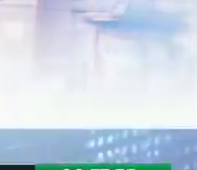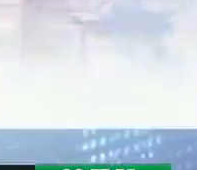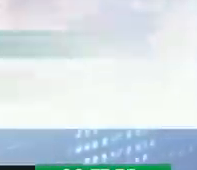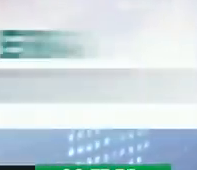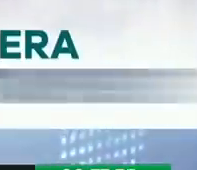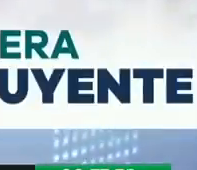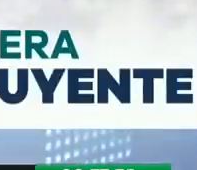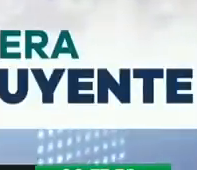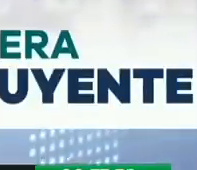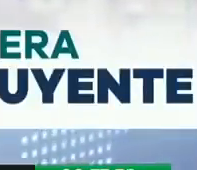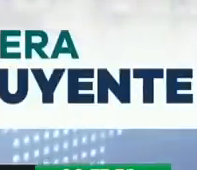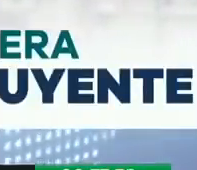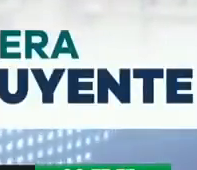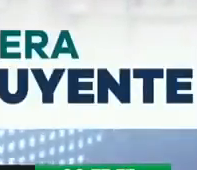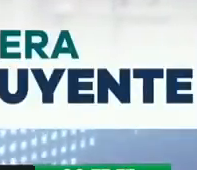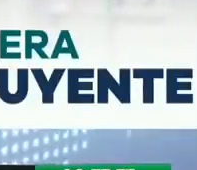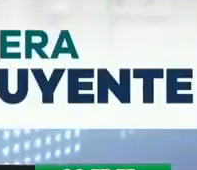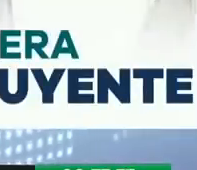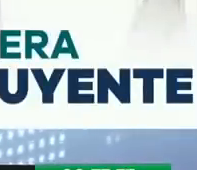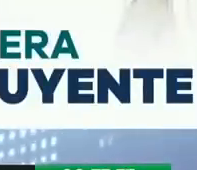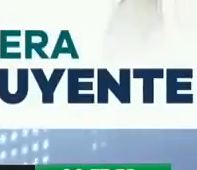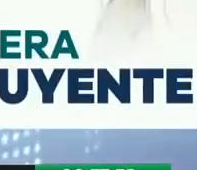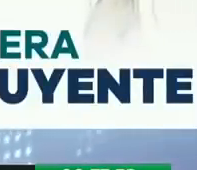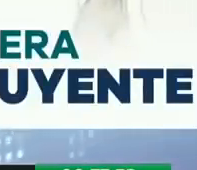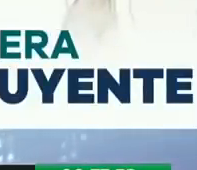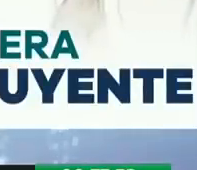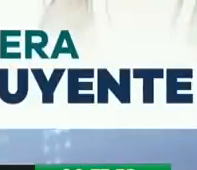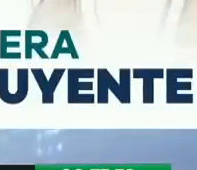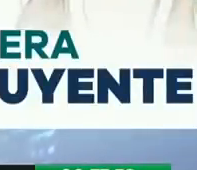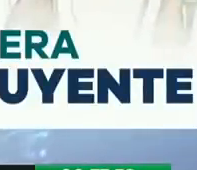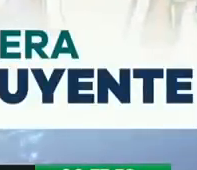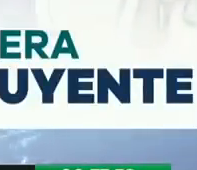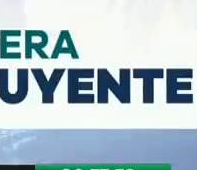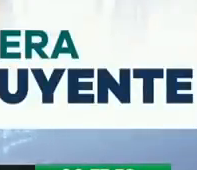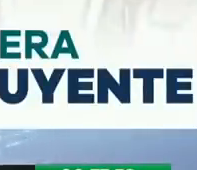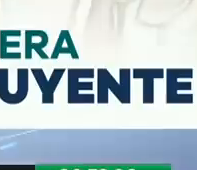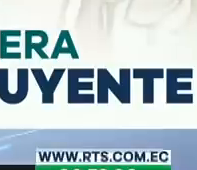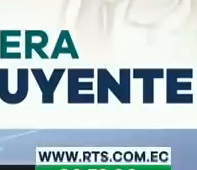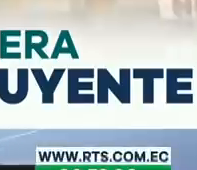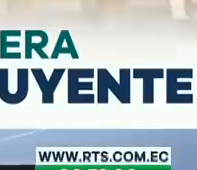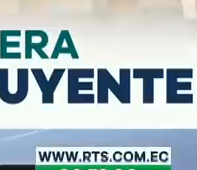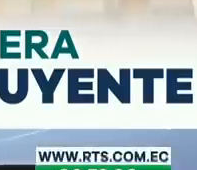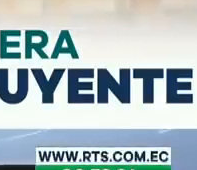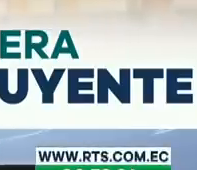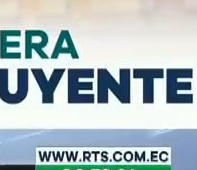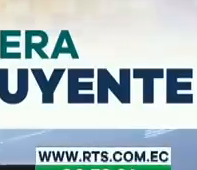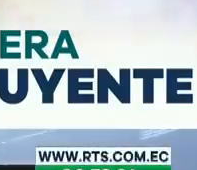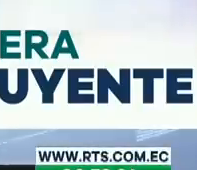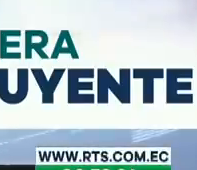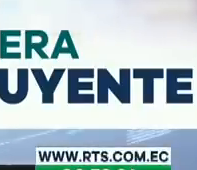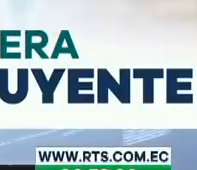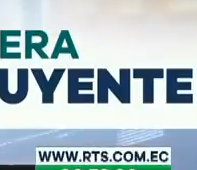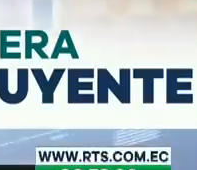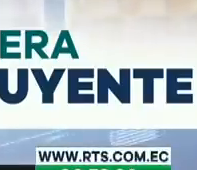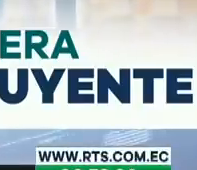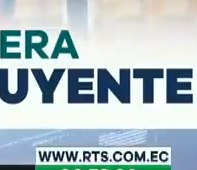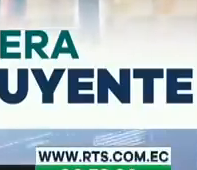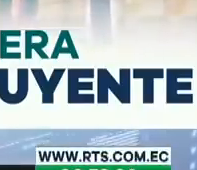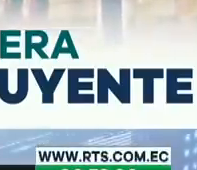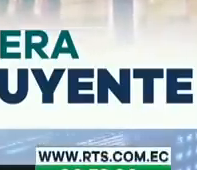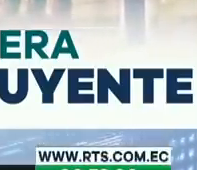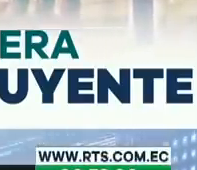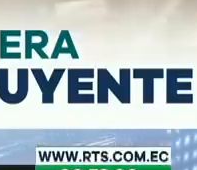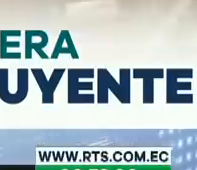el 14 de agosto de 1830, un grupo de personajes que tenían el carácter de diputados, representantes de